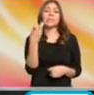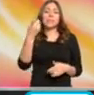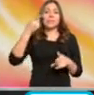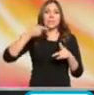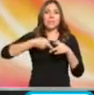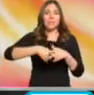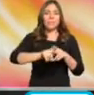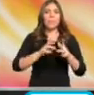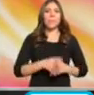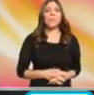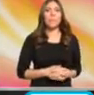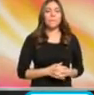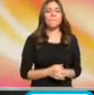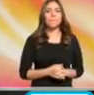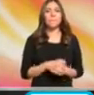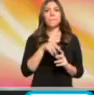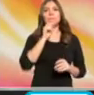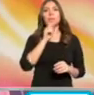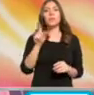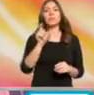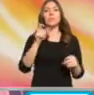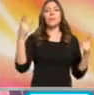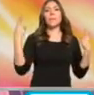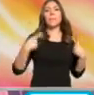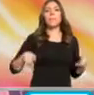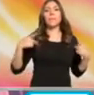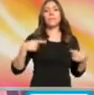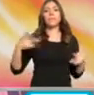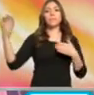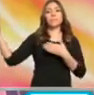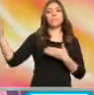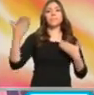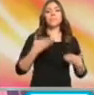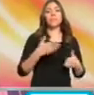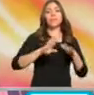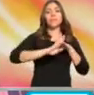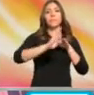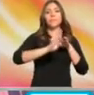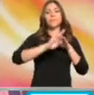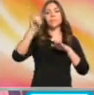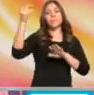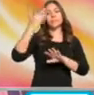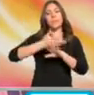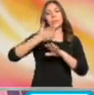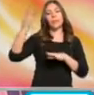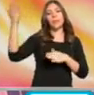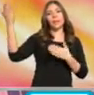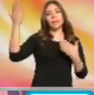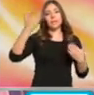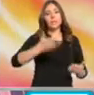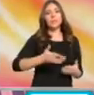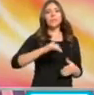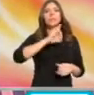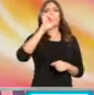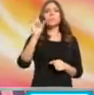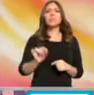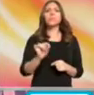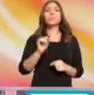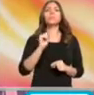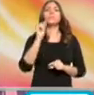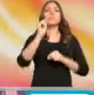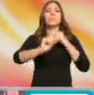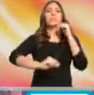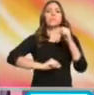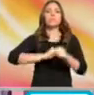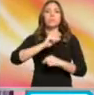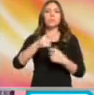poco de la gente, los inmigrantes que llegaron a Norteamérica y que se estaba funcionando, se estaba naciendo, estaba